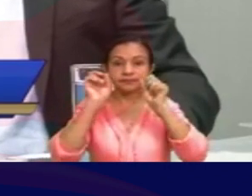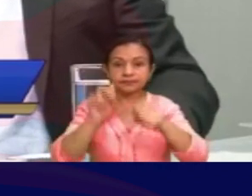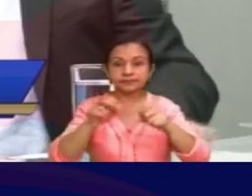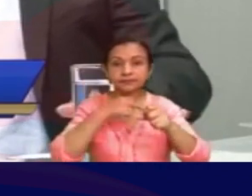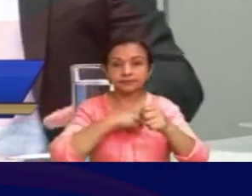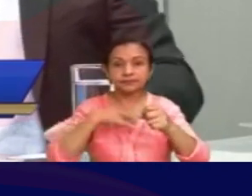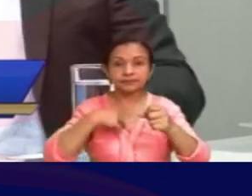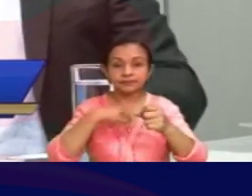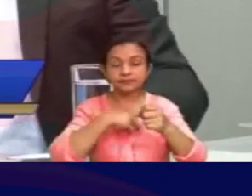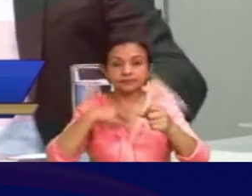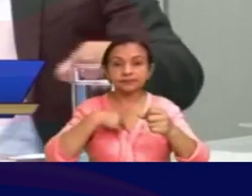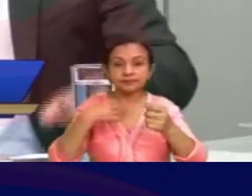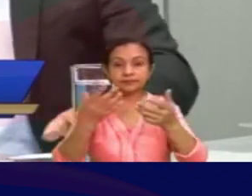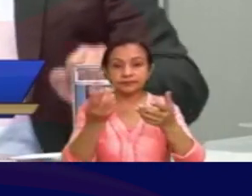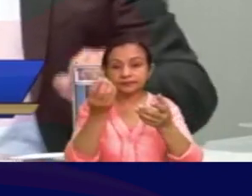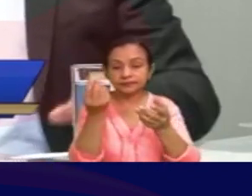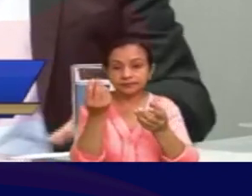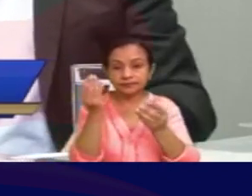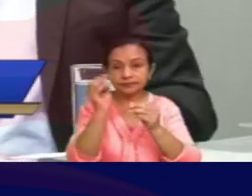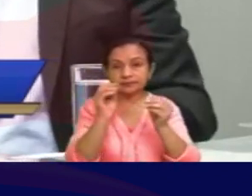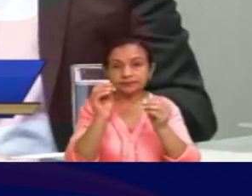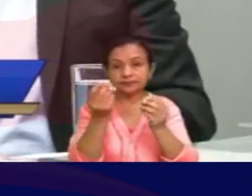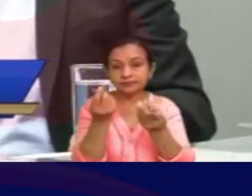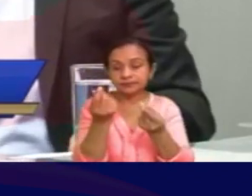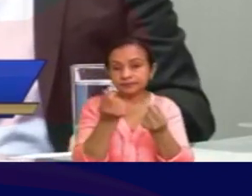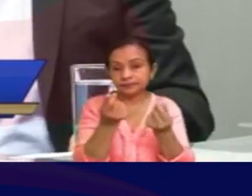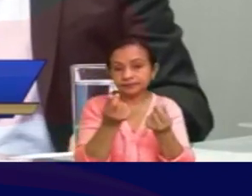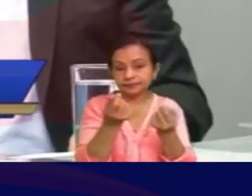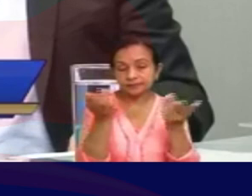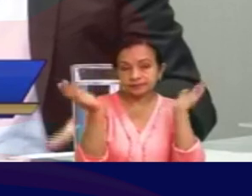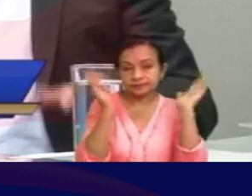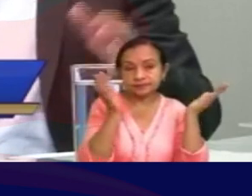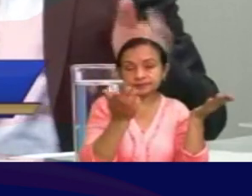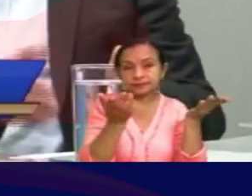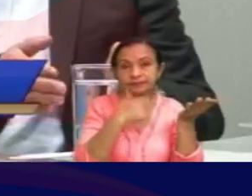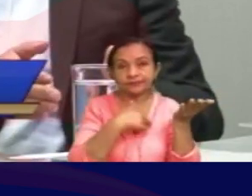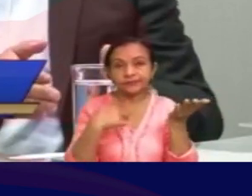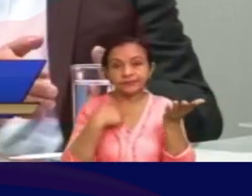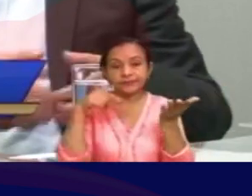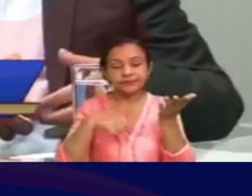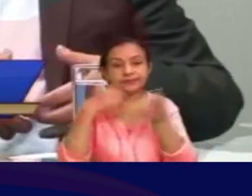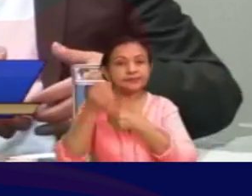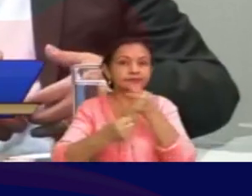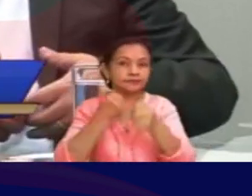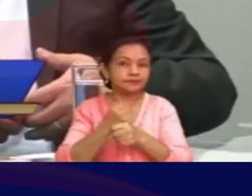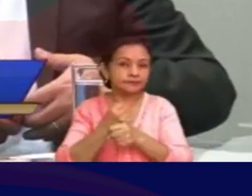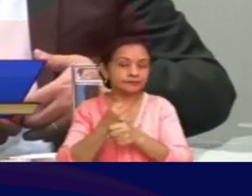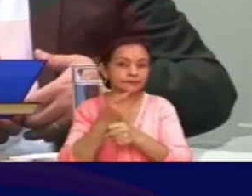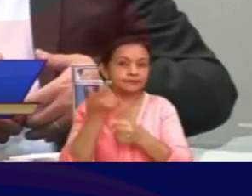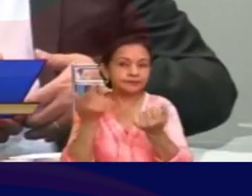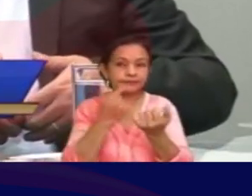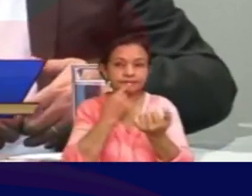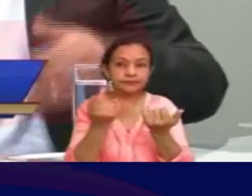a buscar menos recursos en el mercado doméstico. O sea, este año quiere decir que tenemos una